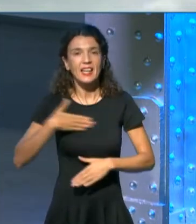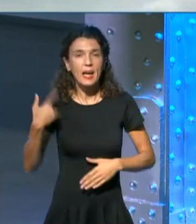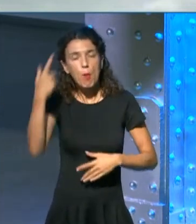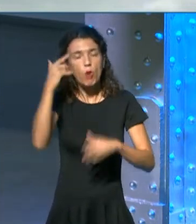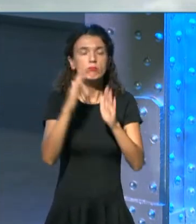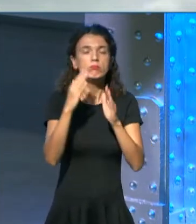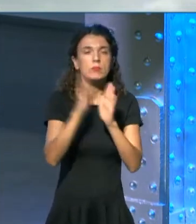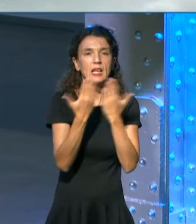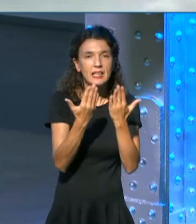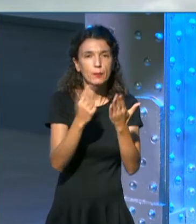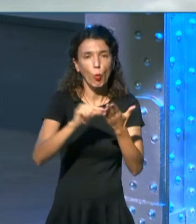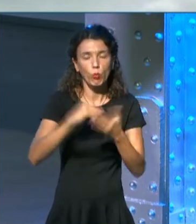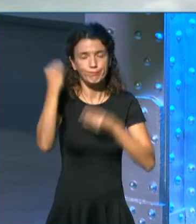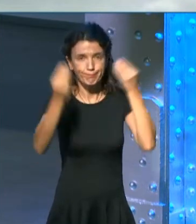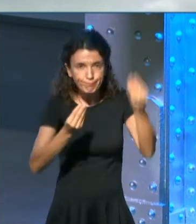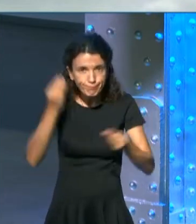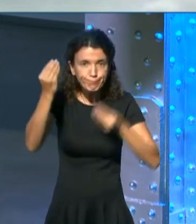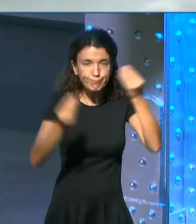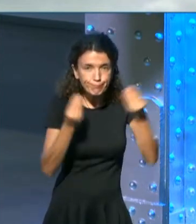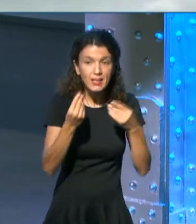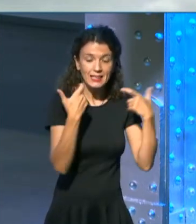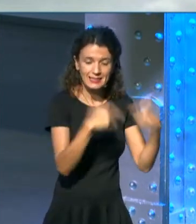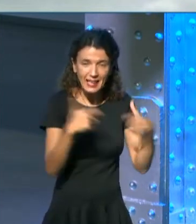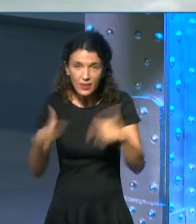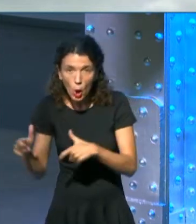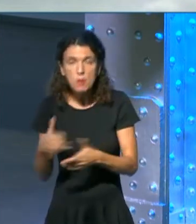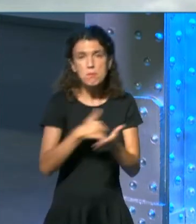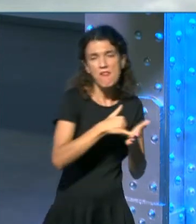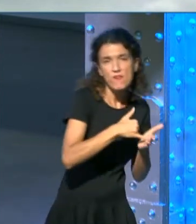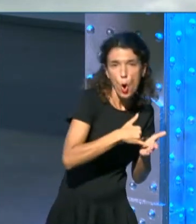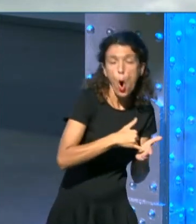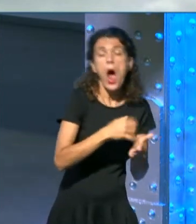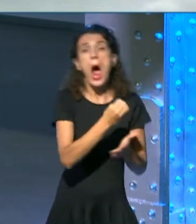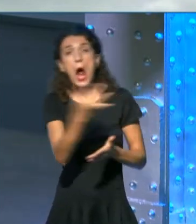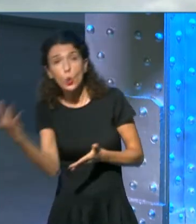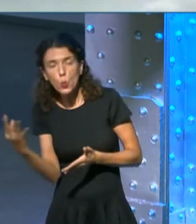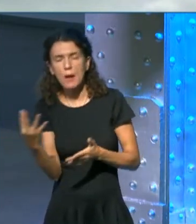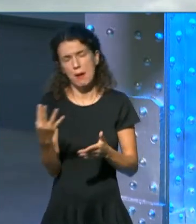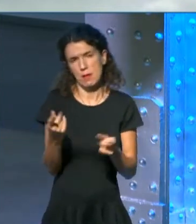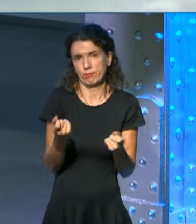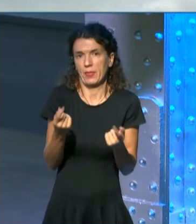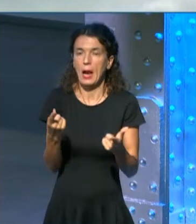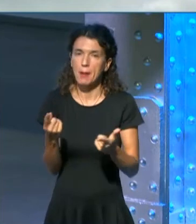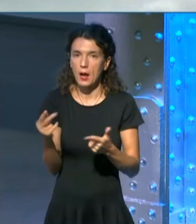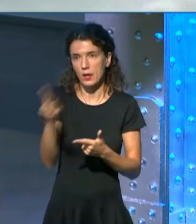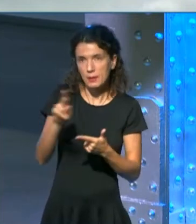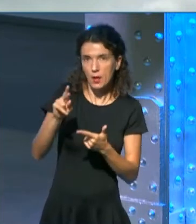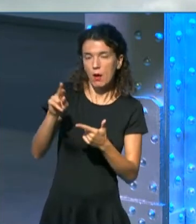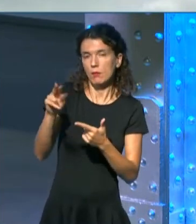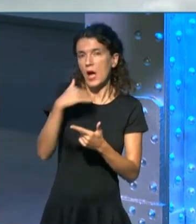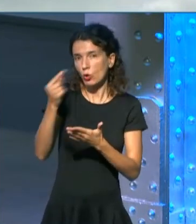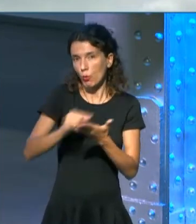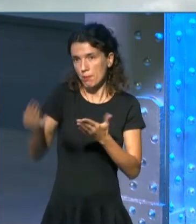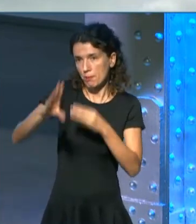libro. Sabíamos qué secciones estaban más flojas y había que darles un repaso, pero no